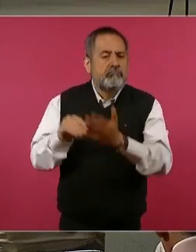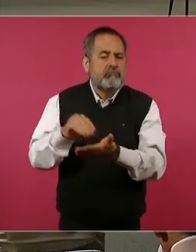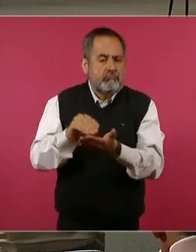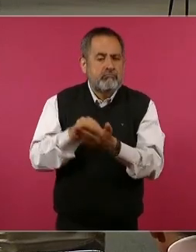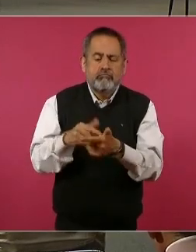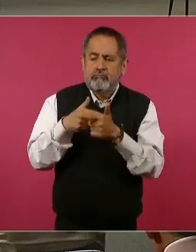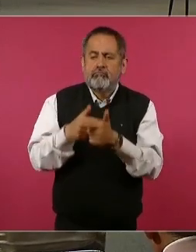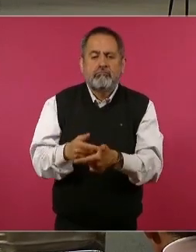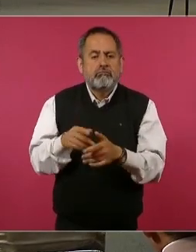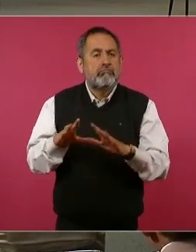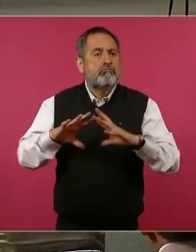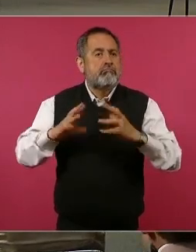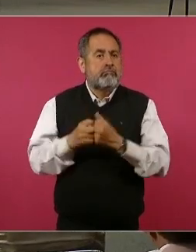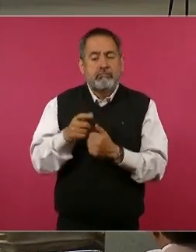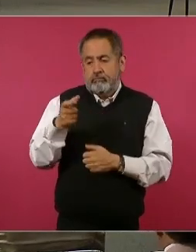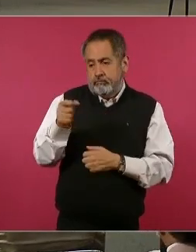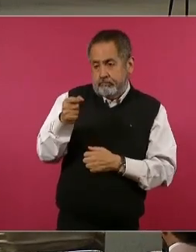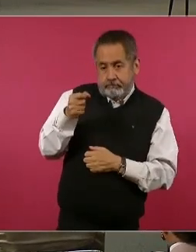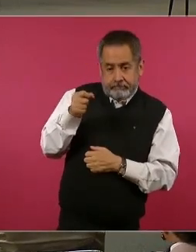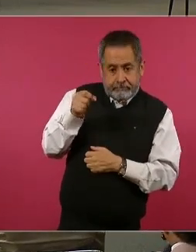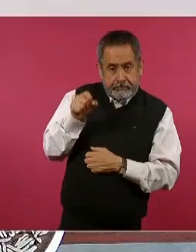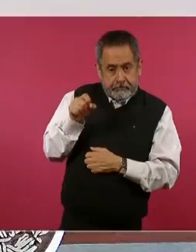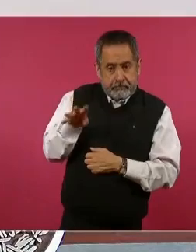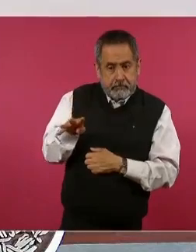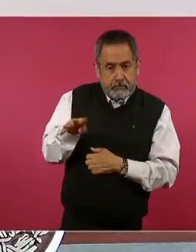trabajando en 29 zonas,